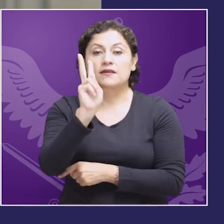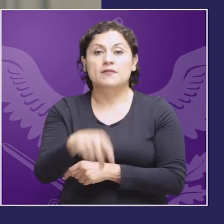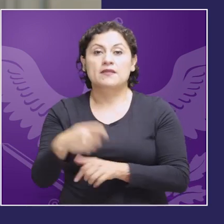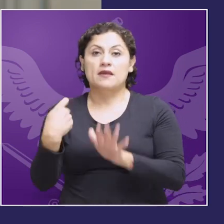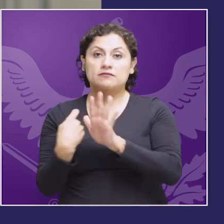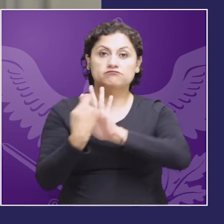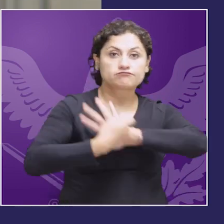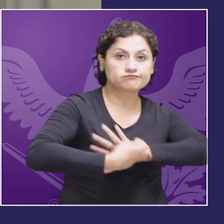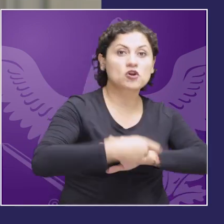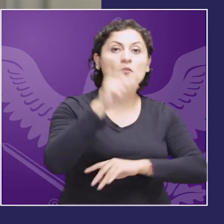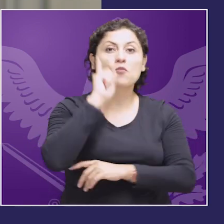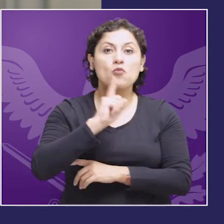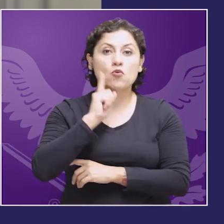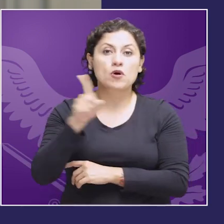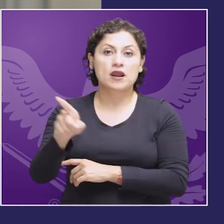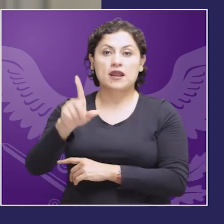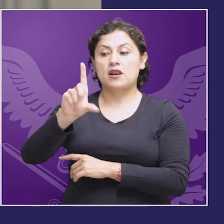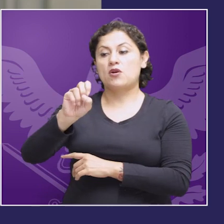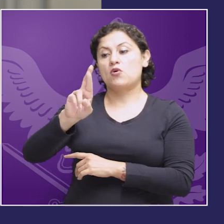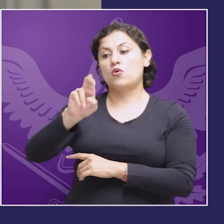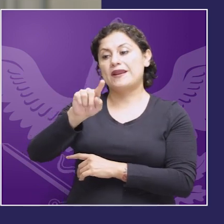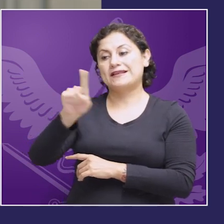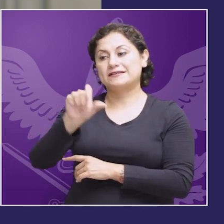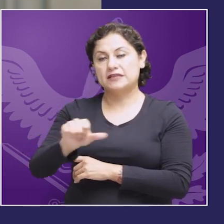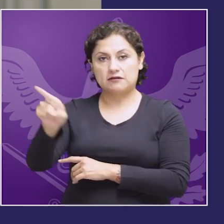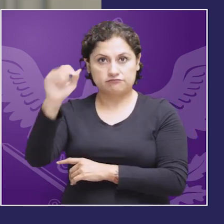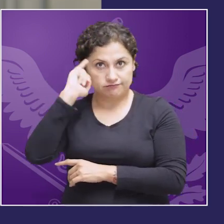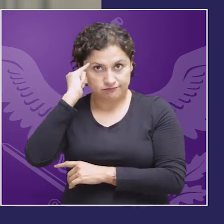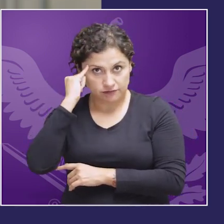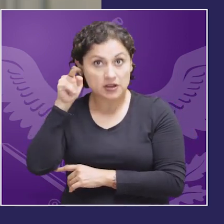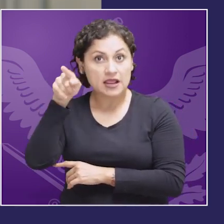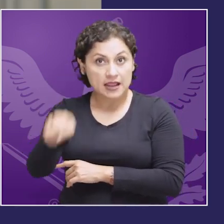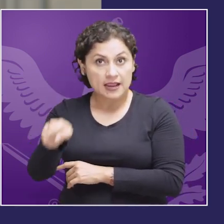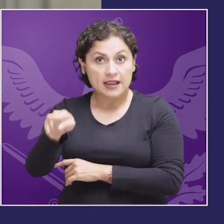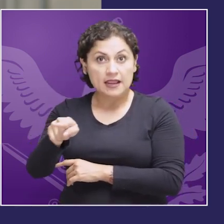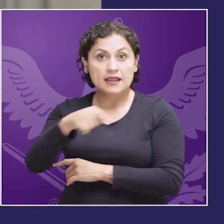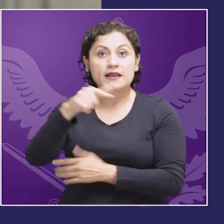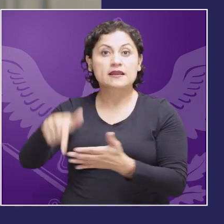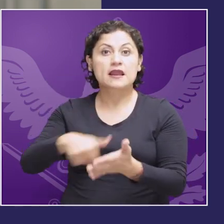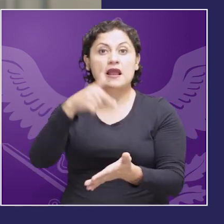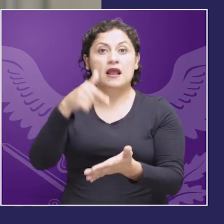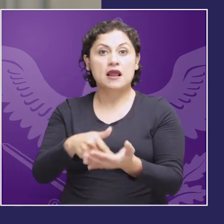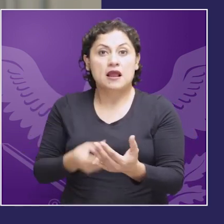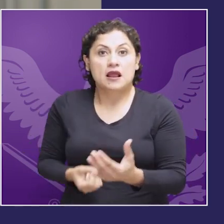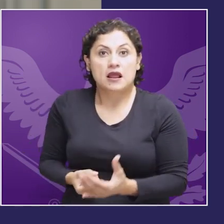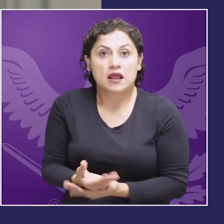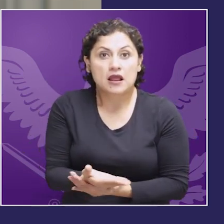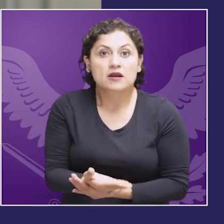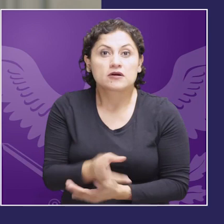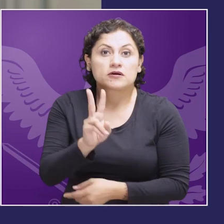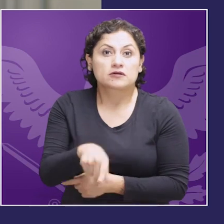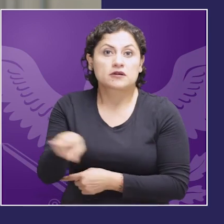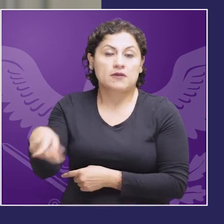luz engrillada. En el fondo es un caso de interseccionalidad impresionante, porque era por ser mujer, privada